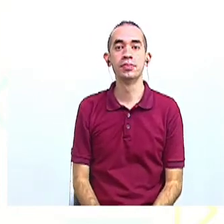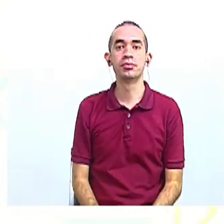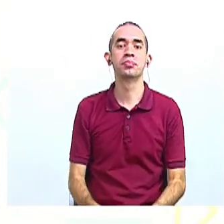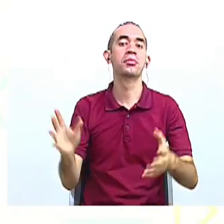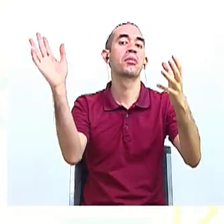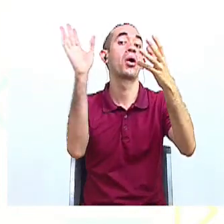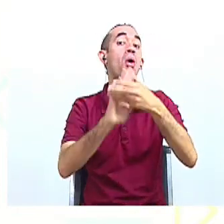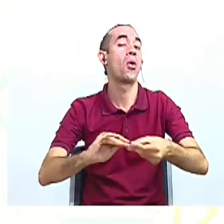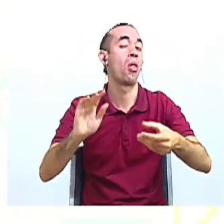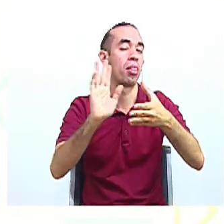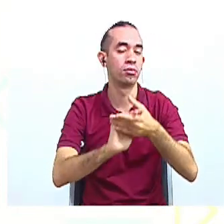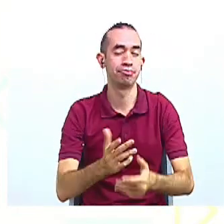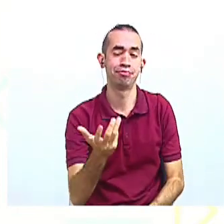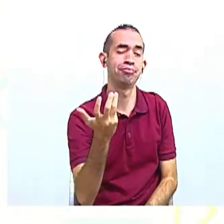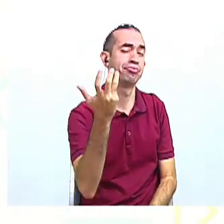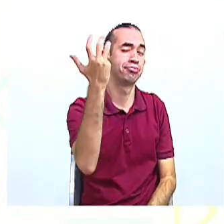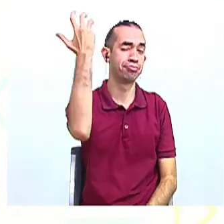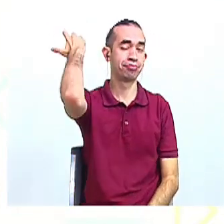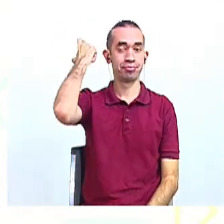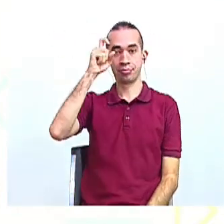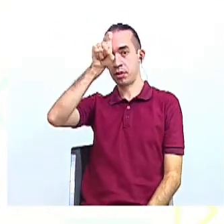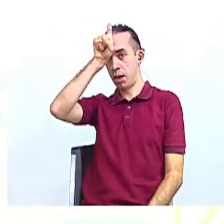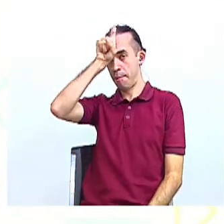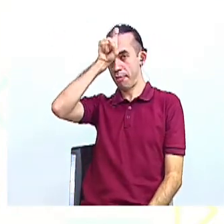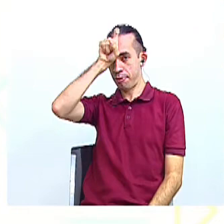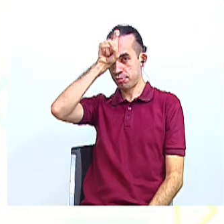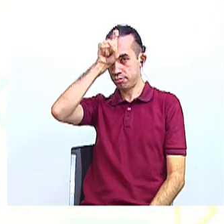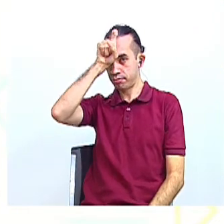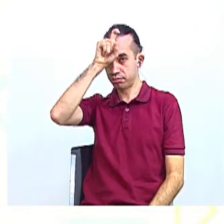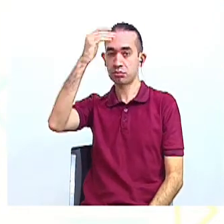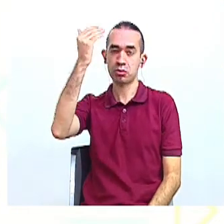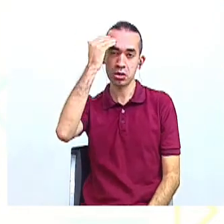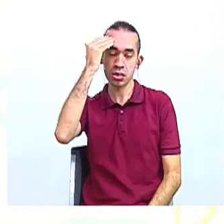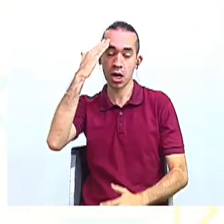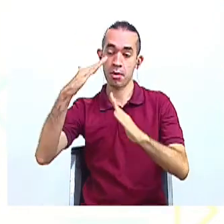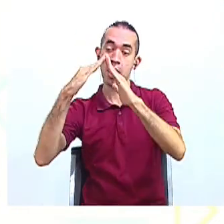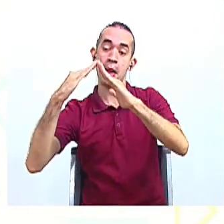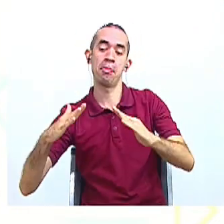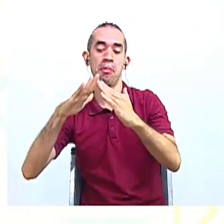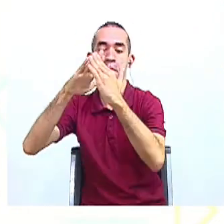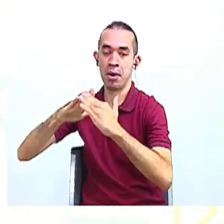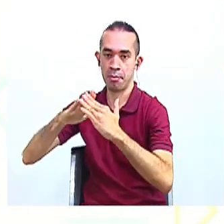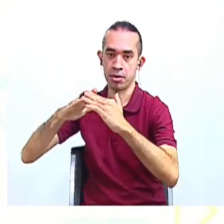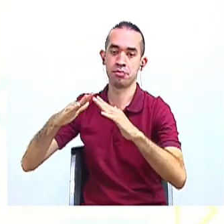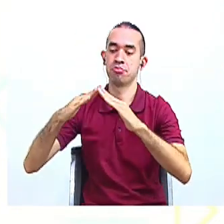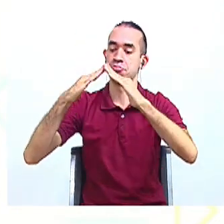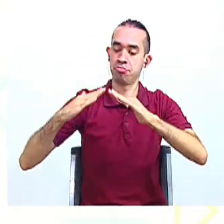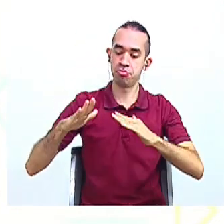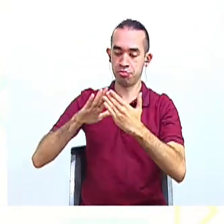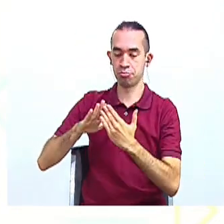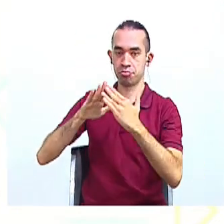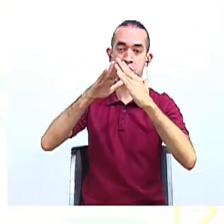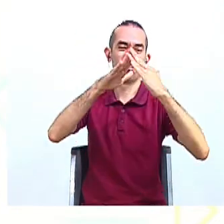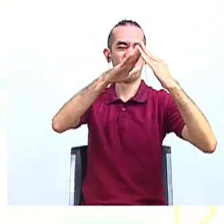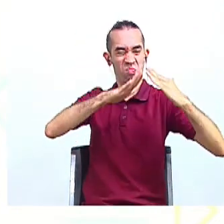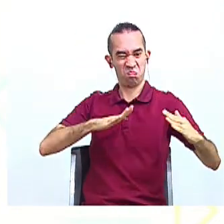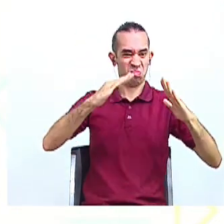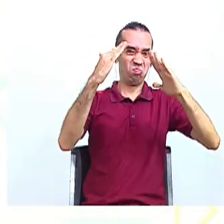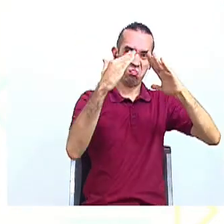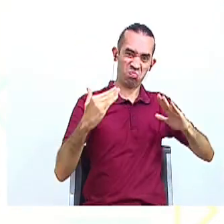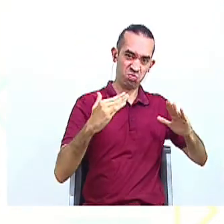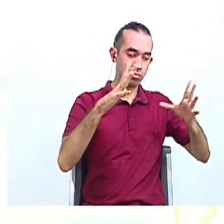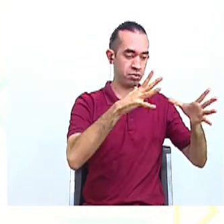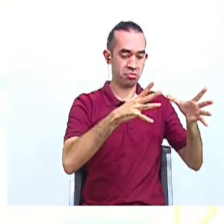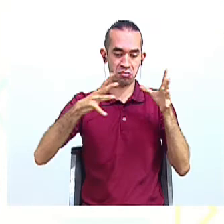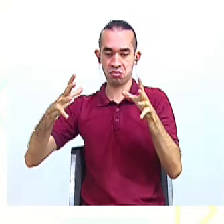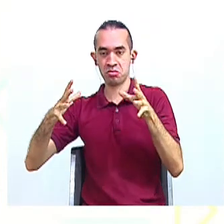los sacerdotes de la pirámide de Keops querían determinar la altura de la pirámide. Para